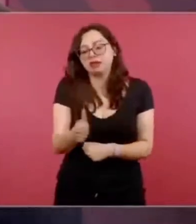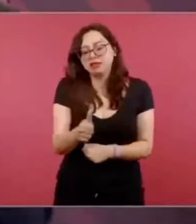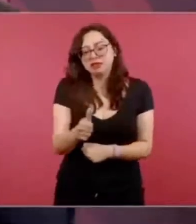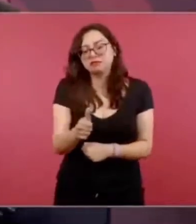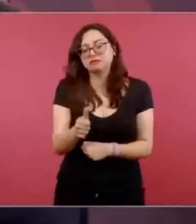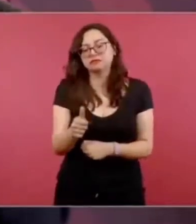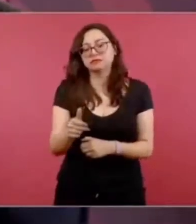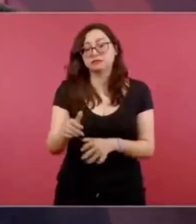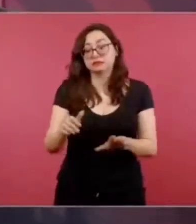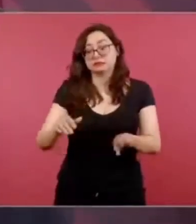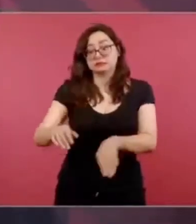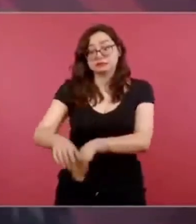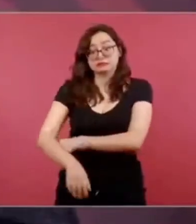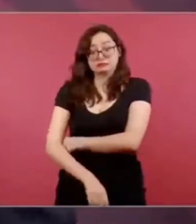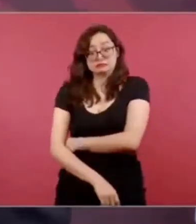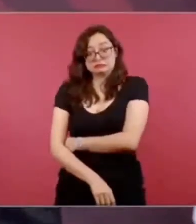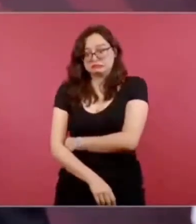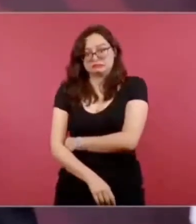salió